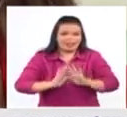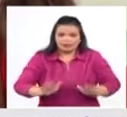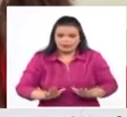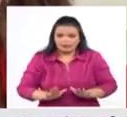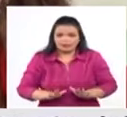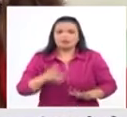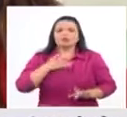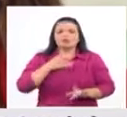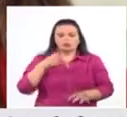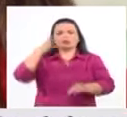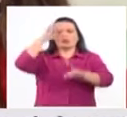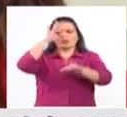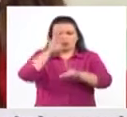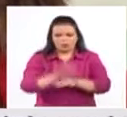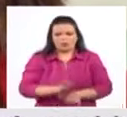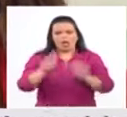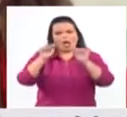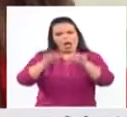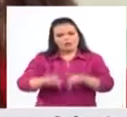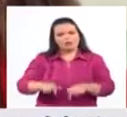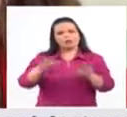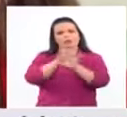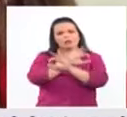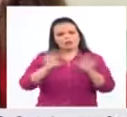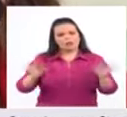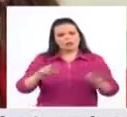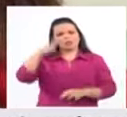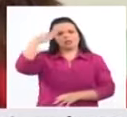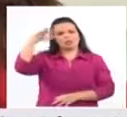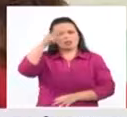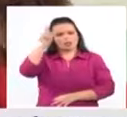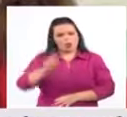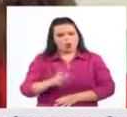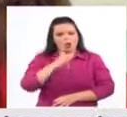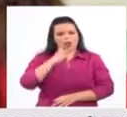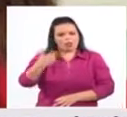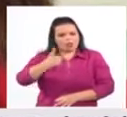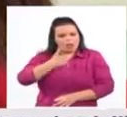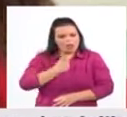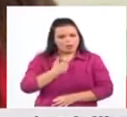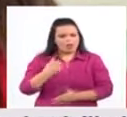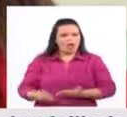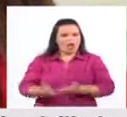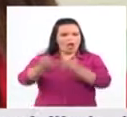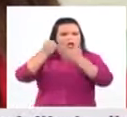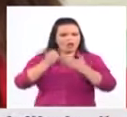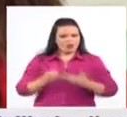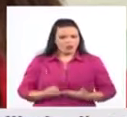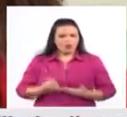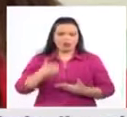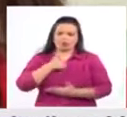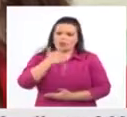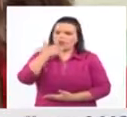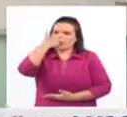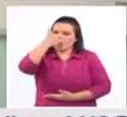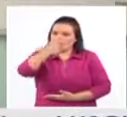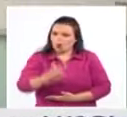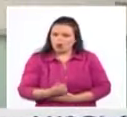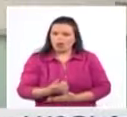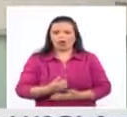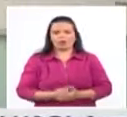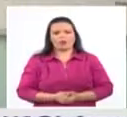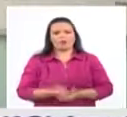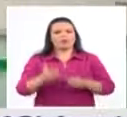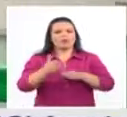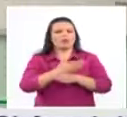médicos especialistas, los clínicos, pues medicina interna, con la psicóloga, mucha ayuda con terapias florales.